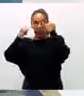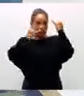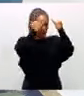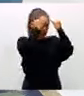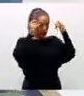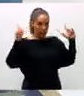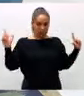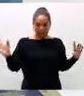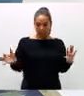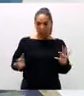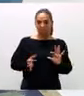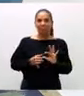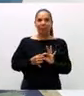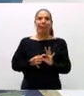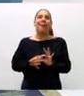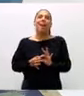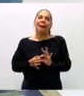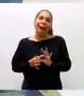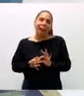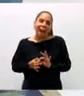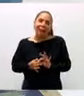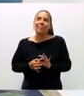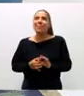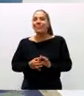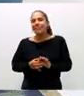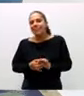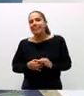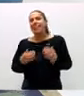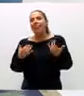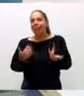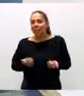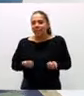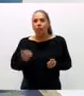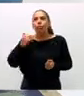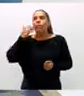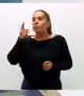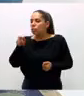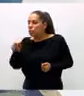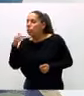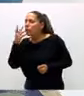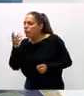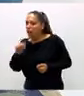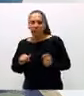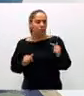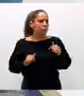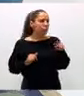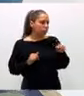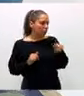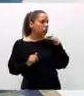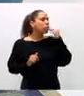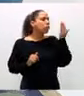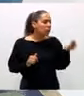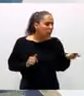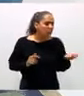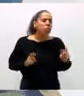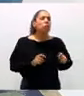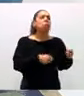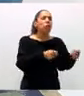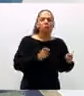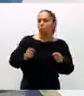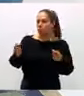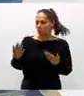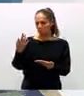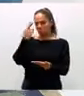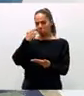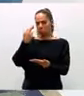ocasión para que las partes se aclaren qué es lo que quiero, qué es lo que busco, qué propongo. Bueno, y hablamos aquí también